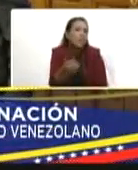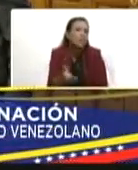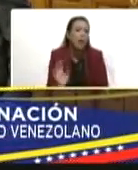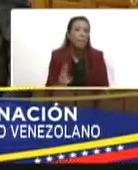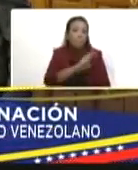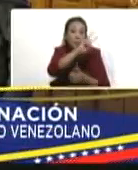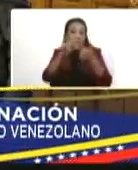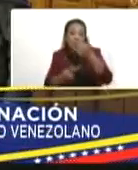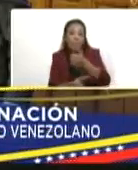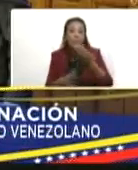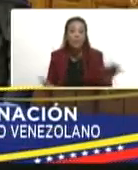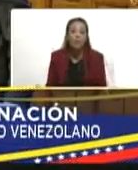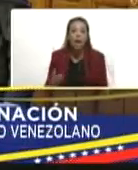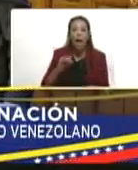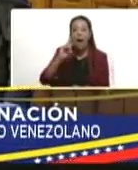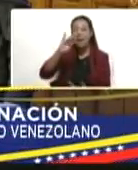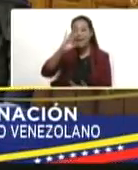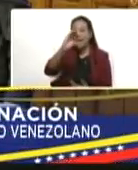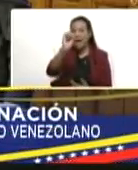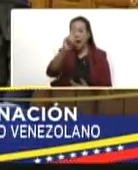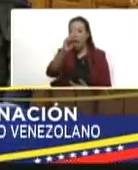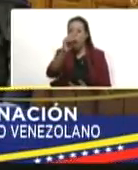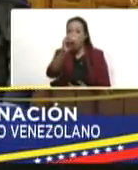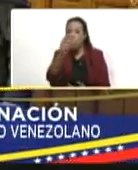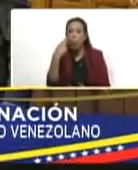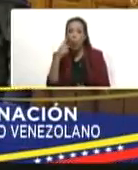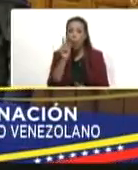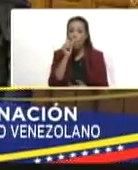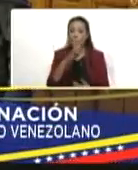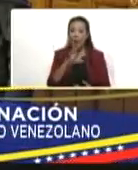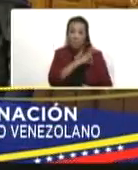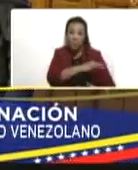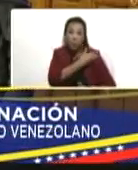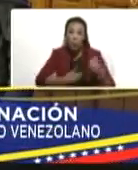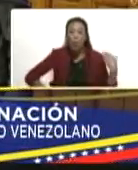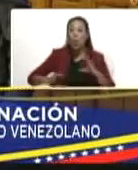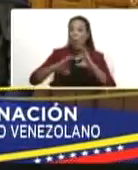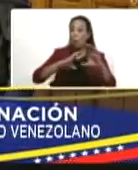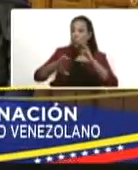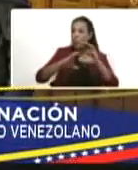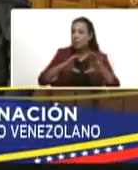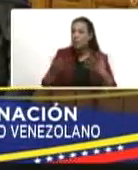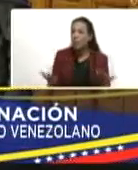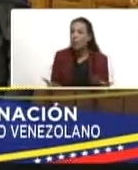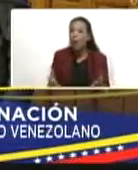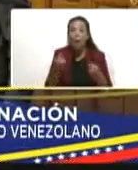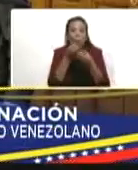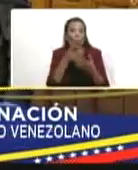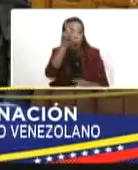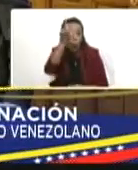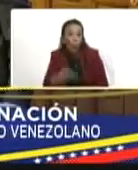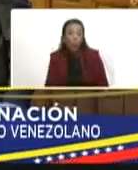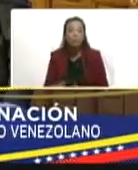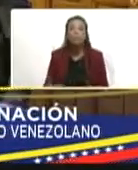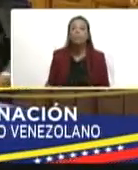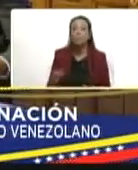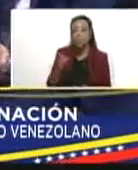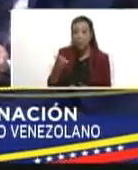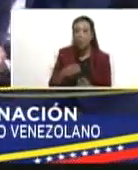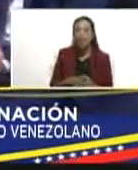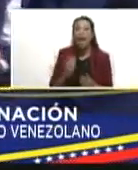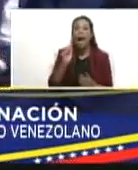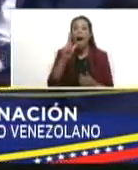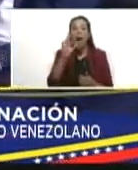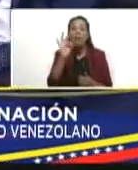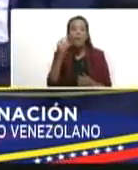vicepresidente Ricardo Menéndez señor vicepresidente de comunicación poeta Alfred Nazaret quizás